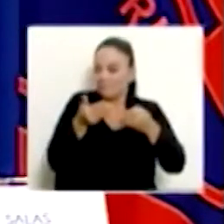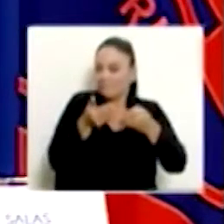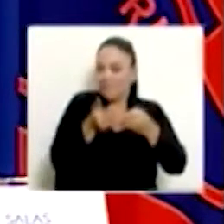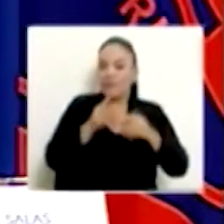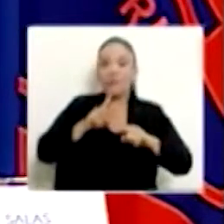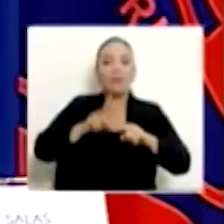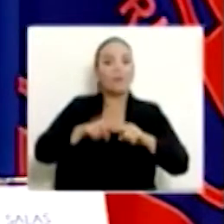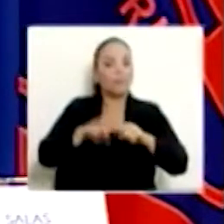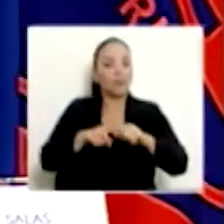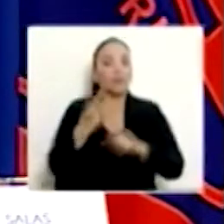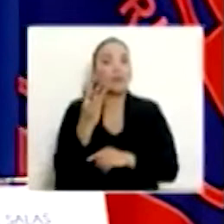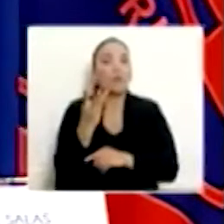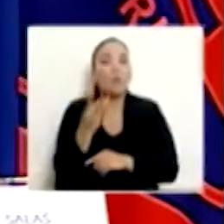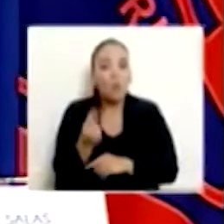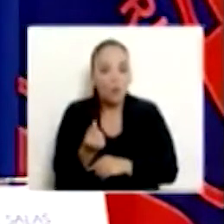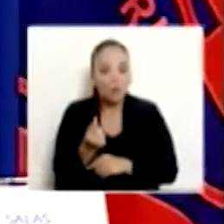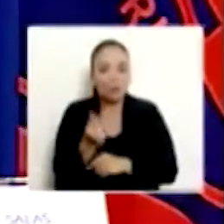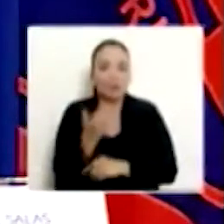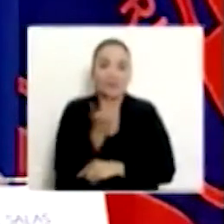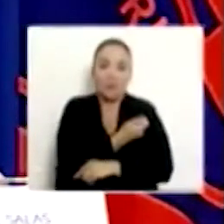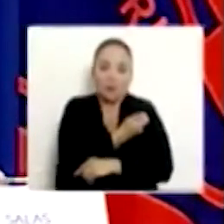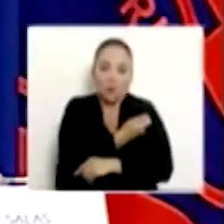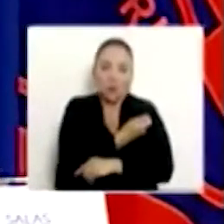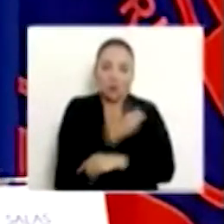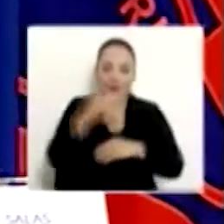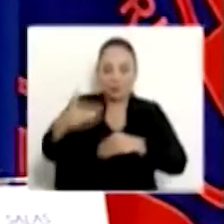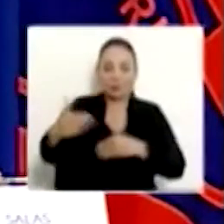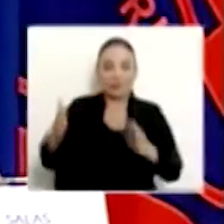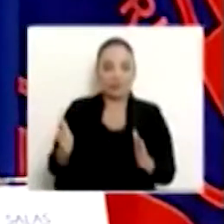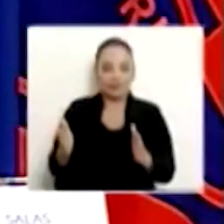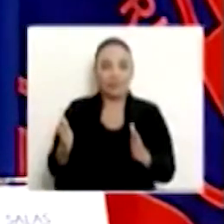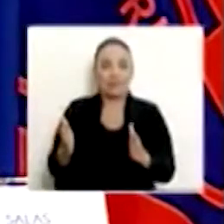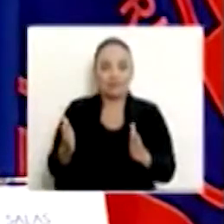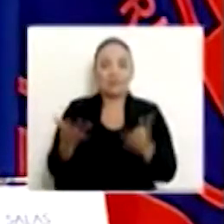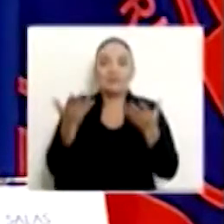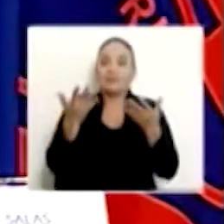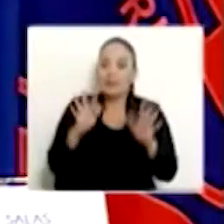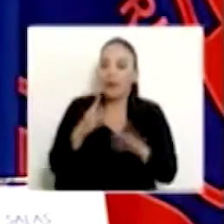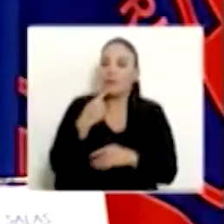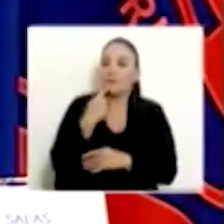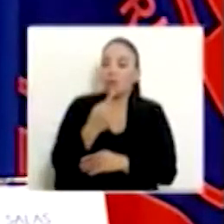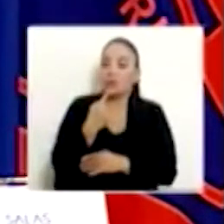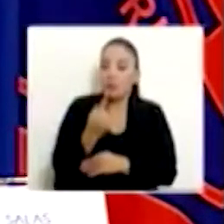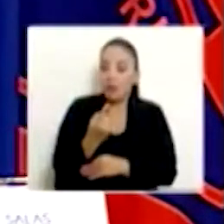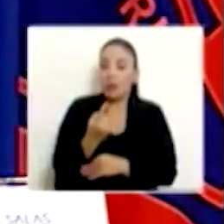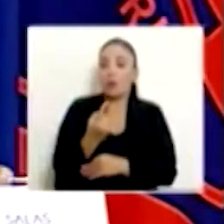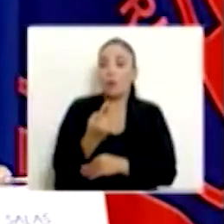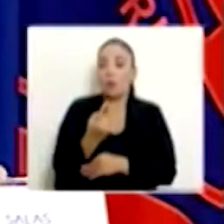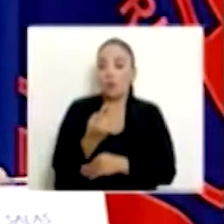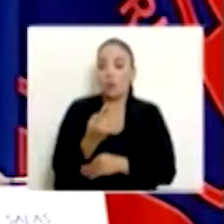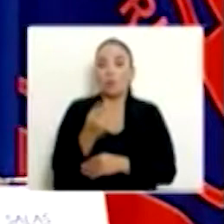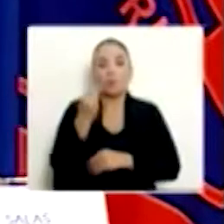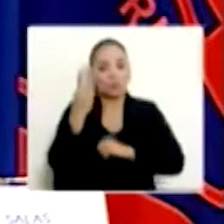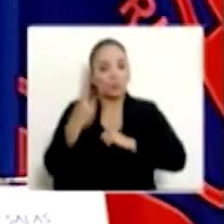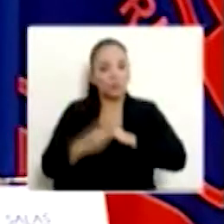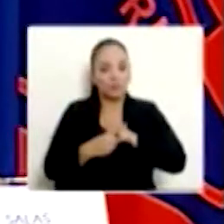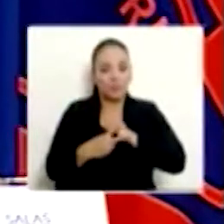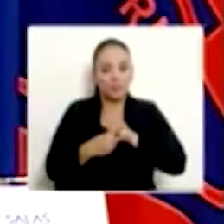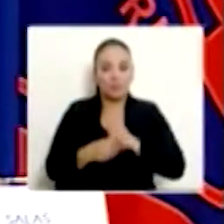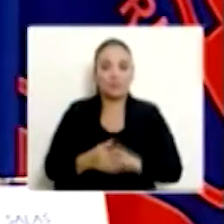disponibilidad de vacunas y ésta también lo hemos indicado en varias veces